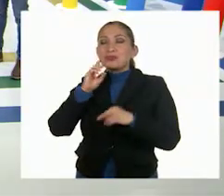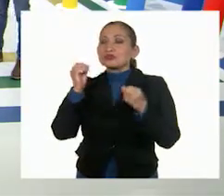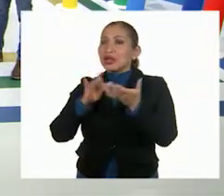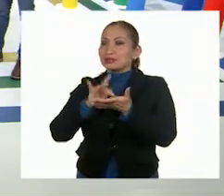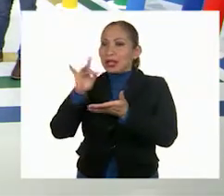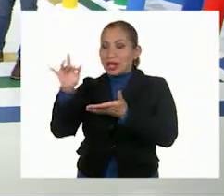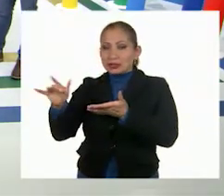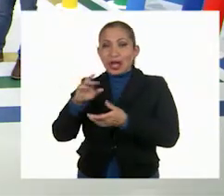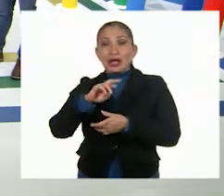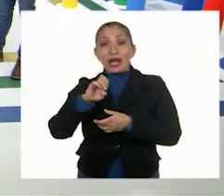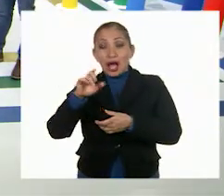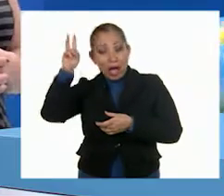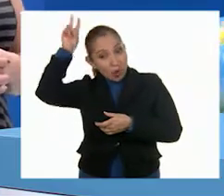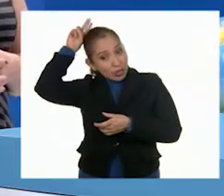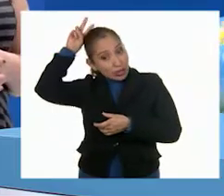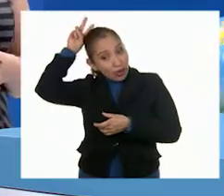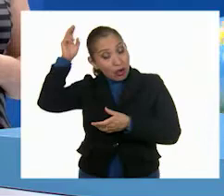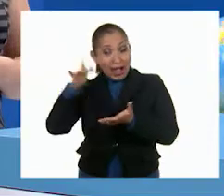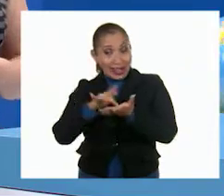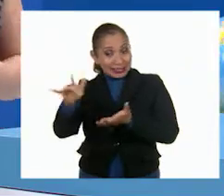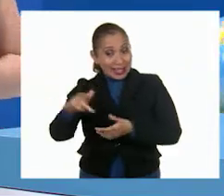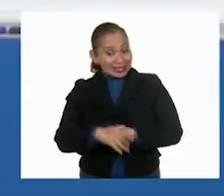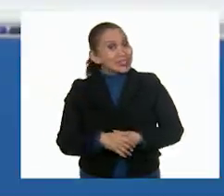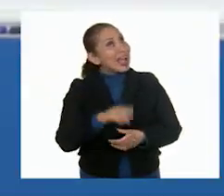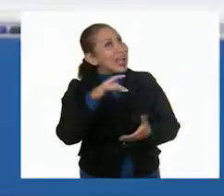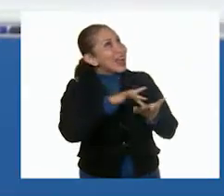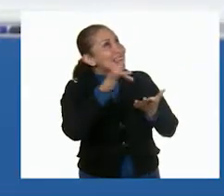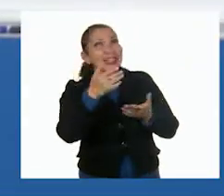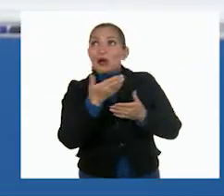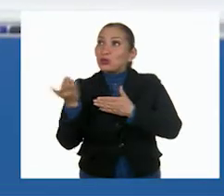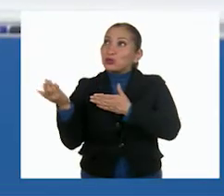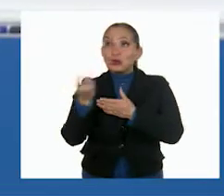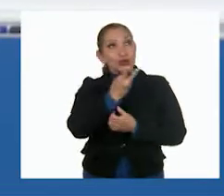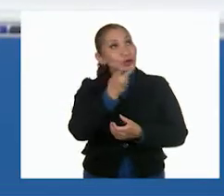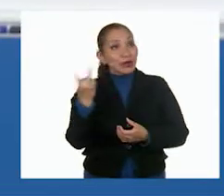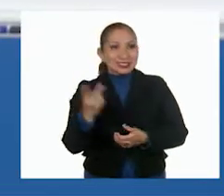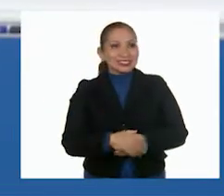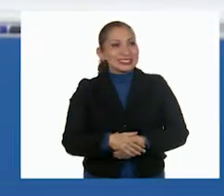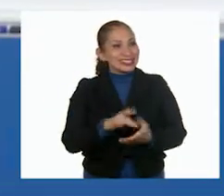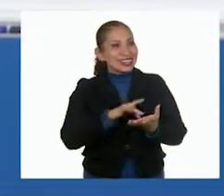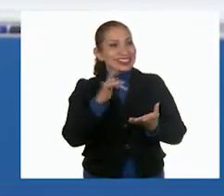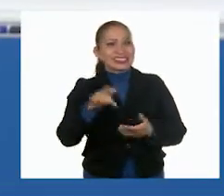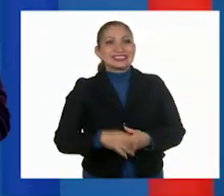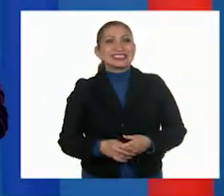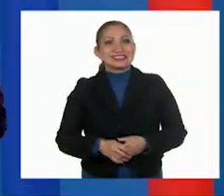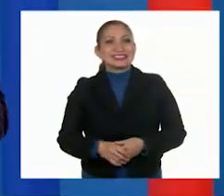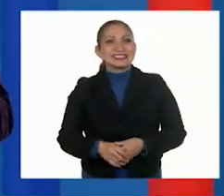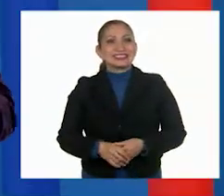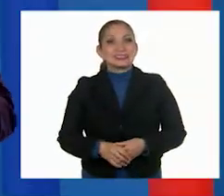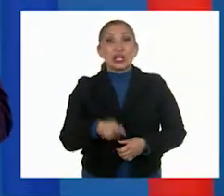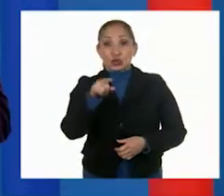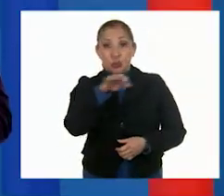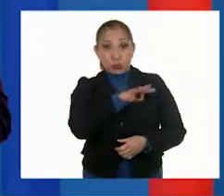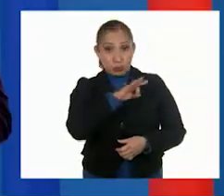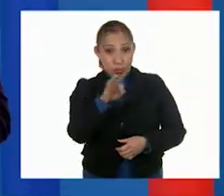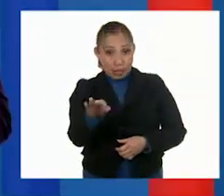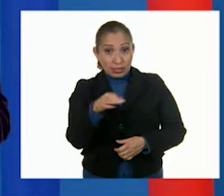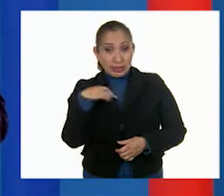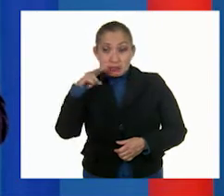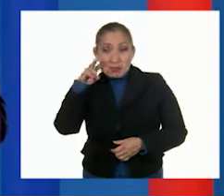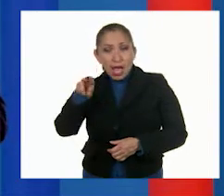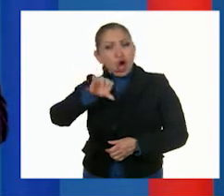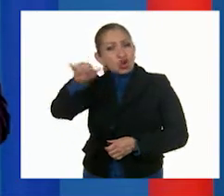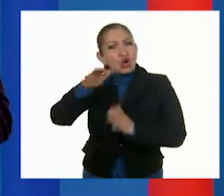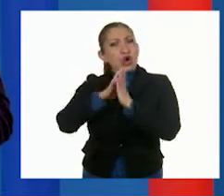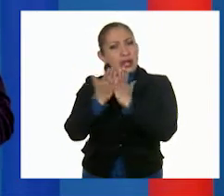muchísimas gracias. Raulito, muchas gracias. Gracias a ustedes. Gracias a ustedes. Si te es posible, consulta